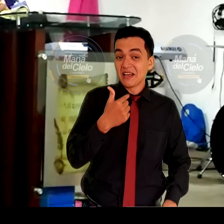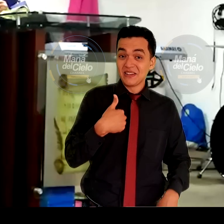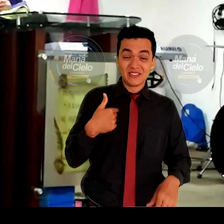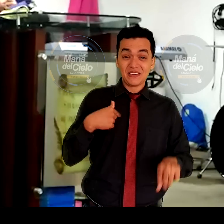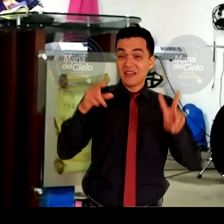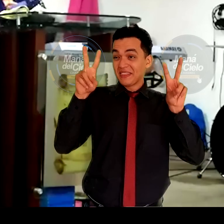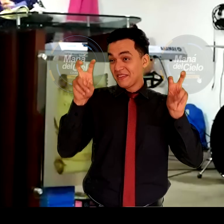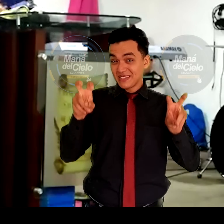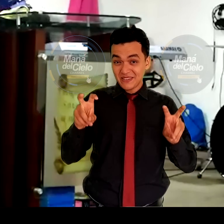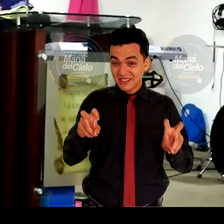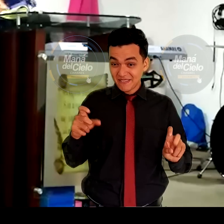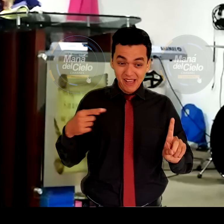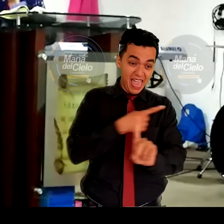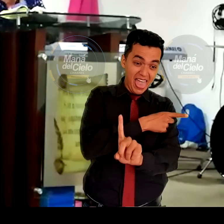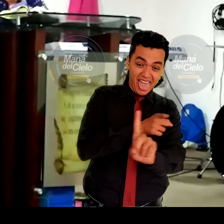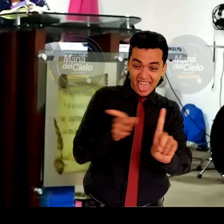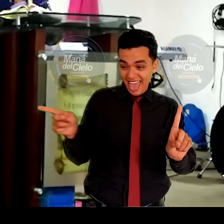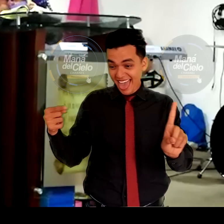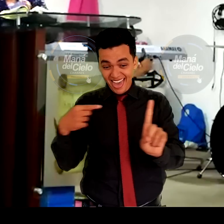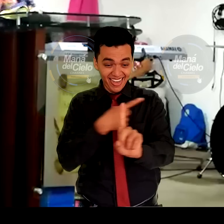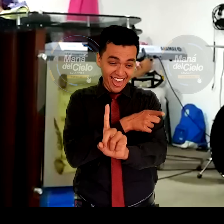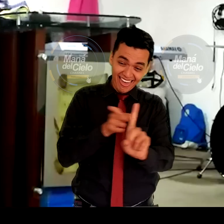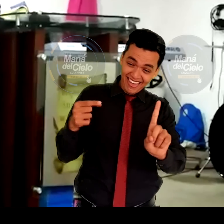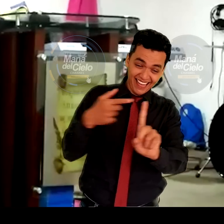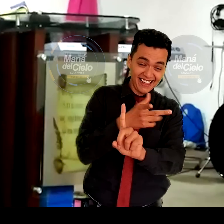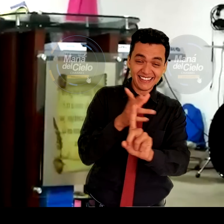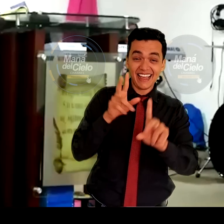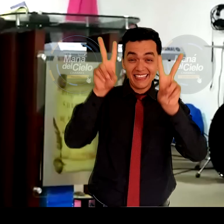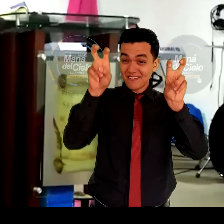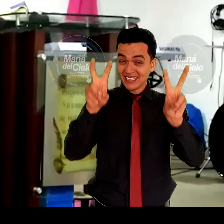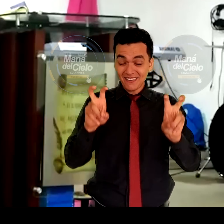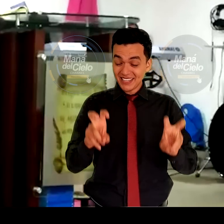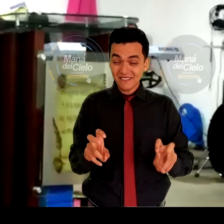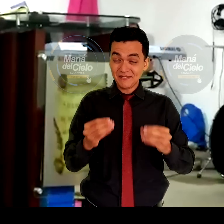pero tiene que estar atento, porque yo me trato de salir, vuelvo y me meto y así me la paso.